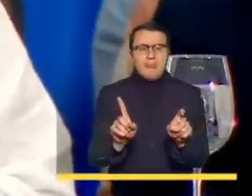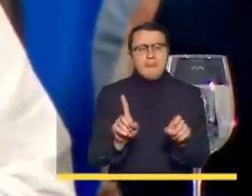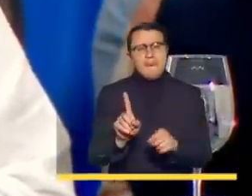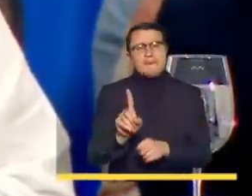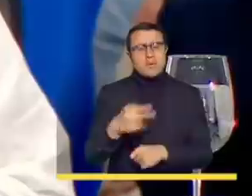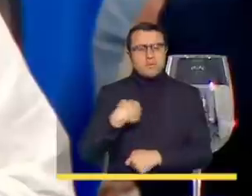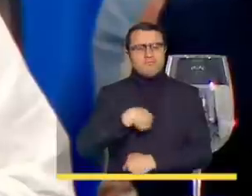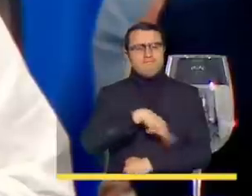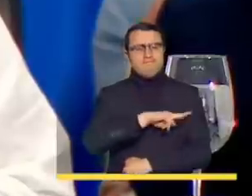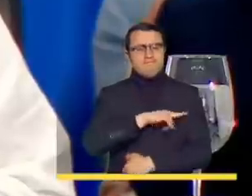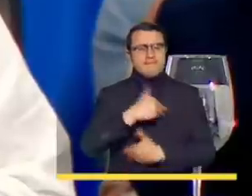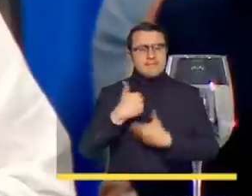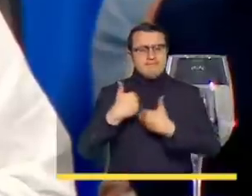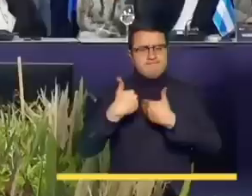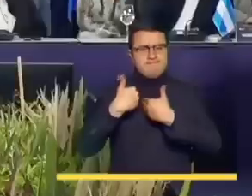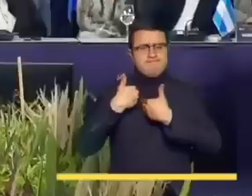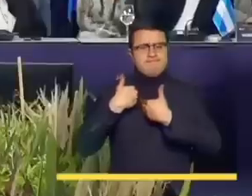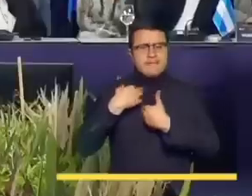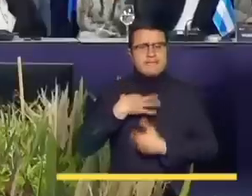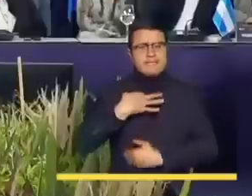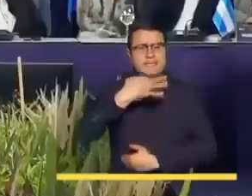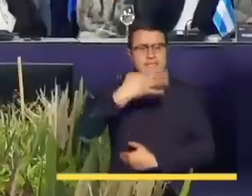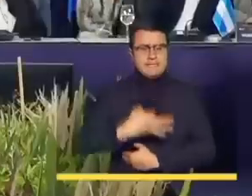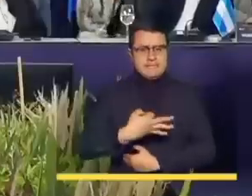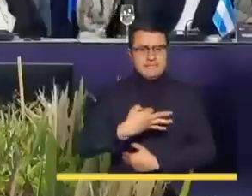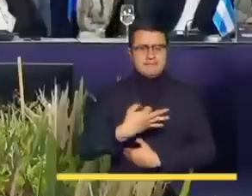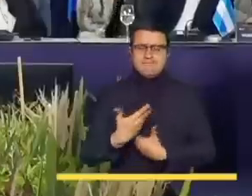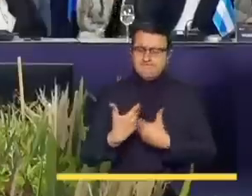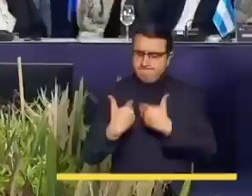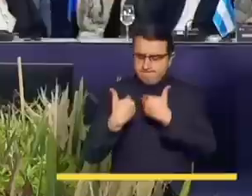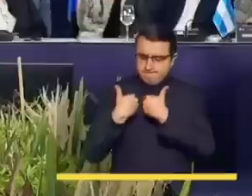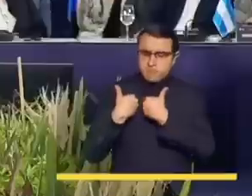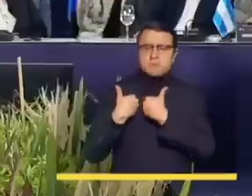tenemos la obligación moral y por